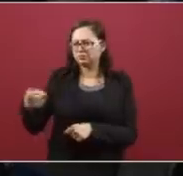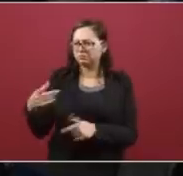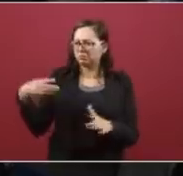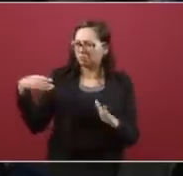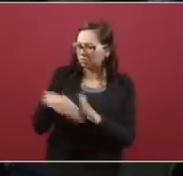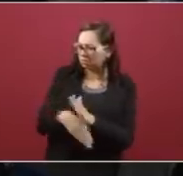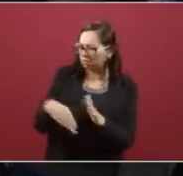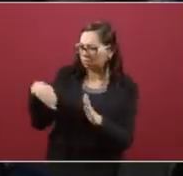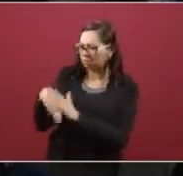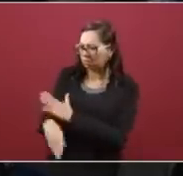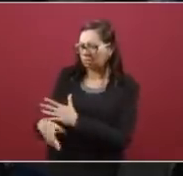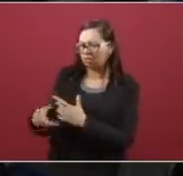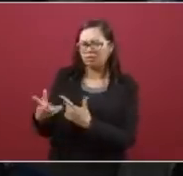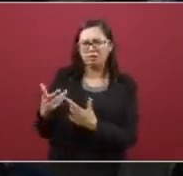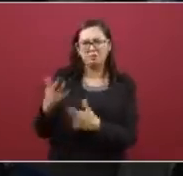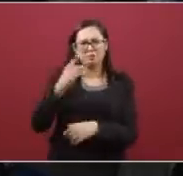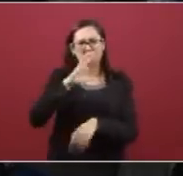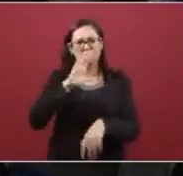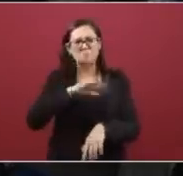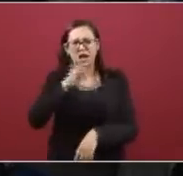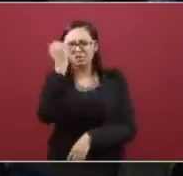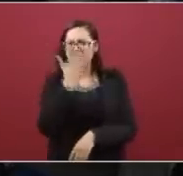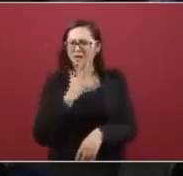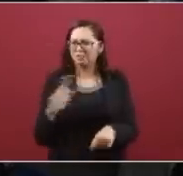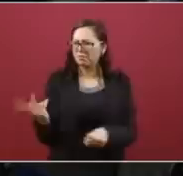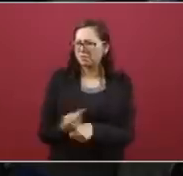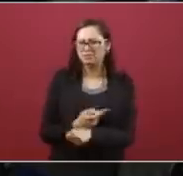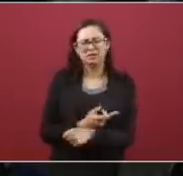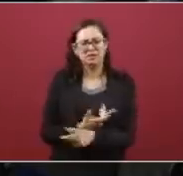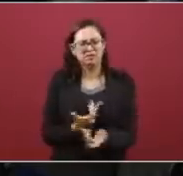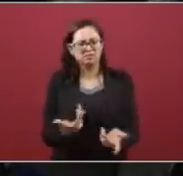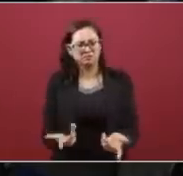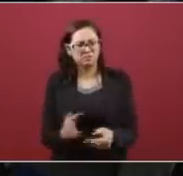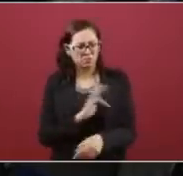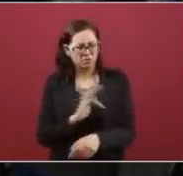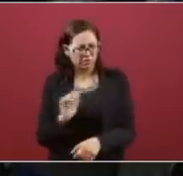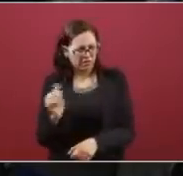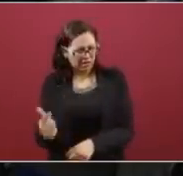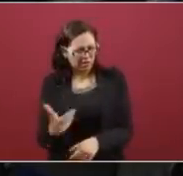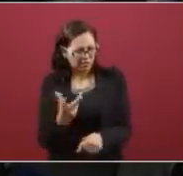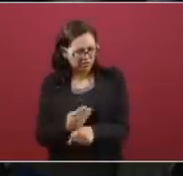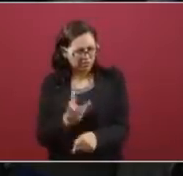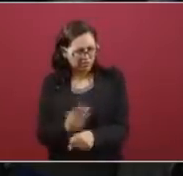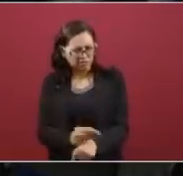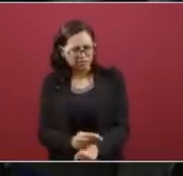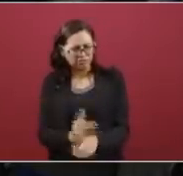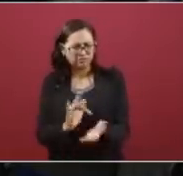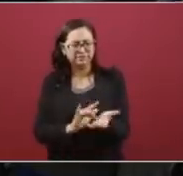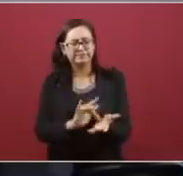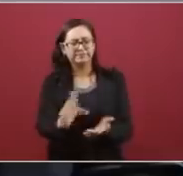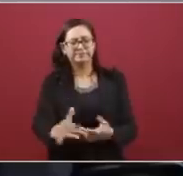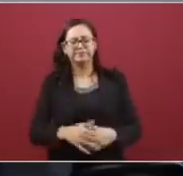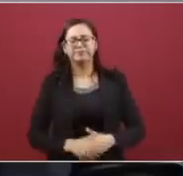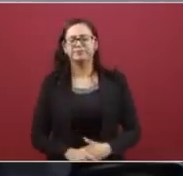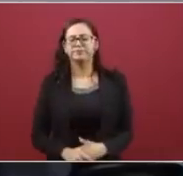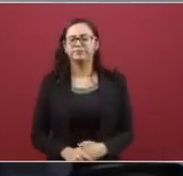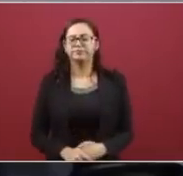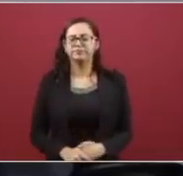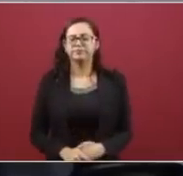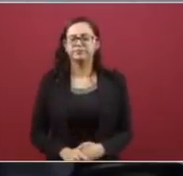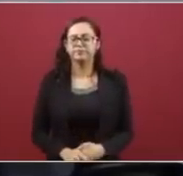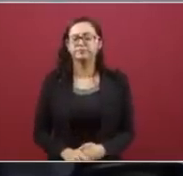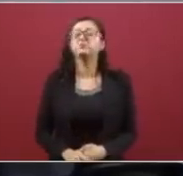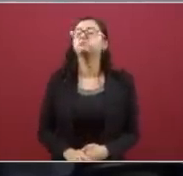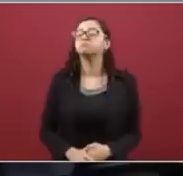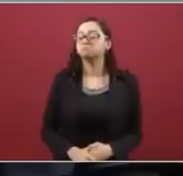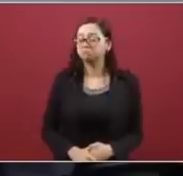mexicanas. ¿Se podría hacer algo al respecto? Gracias. Bien, este muy buenas